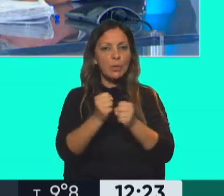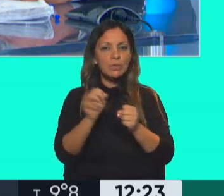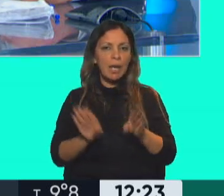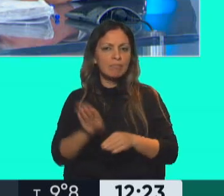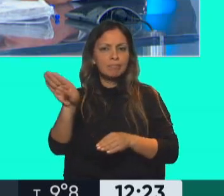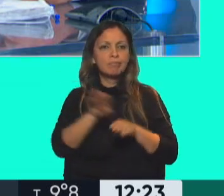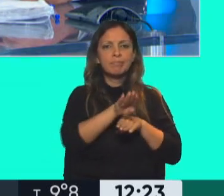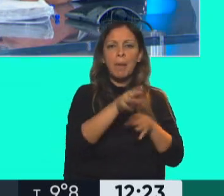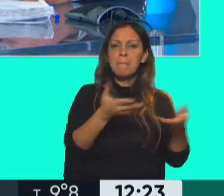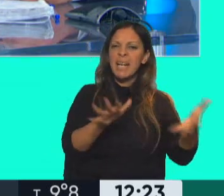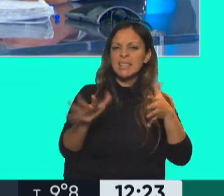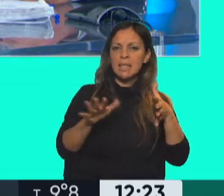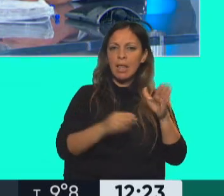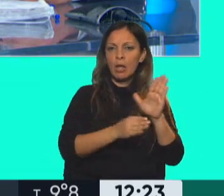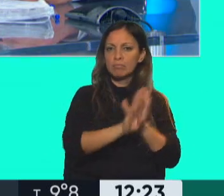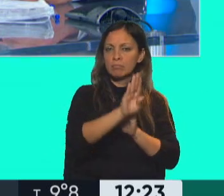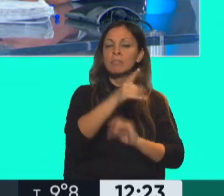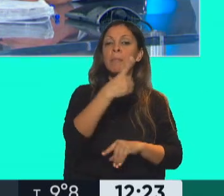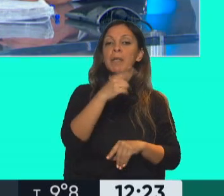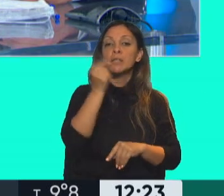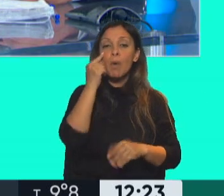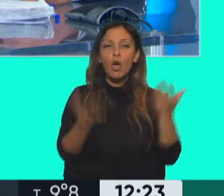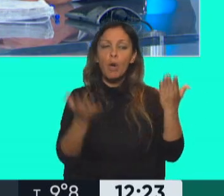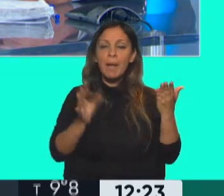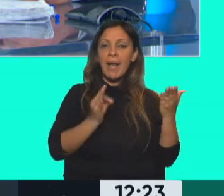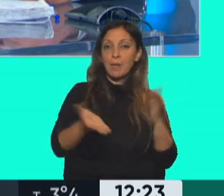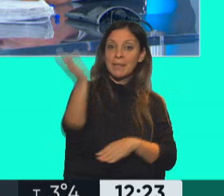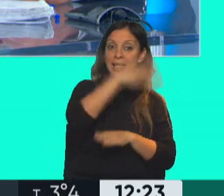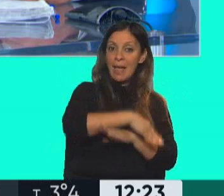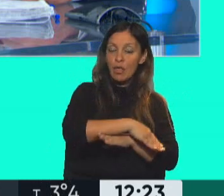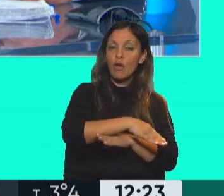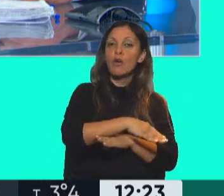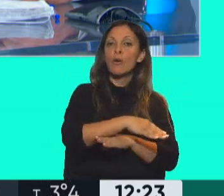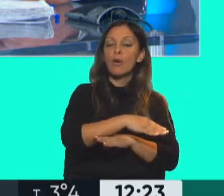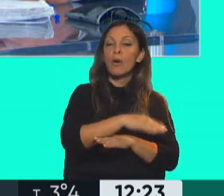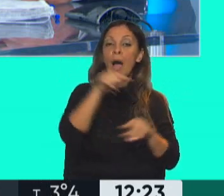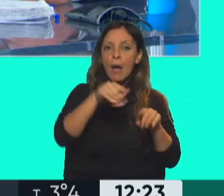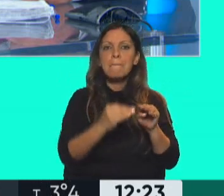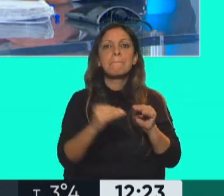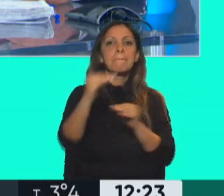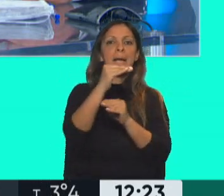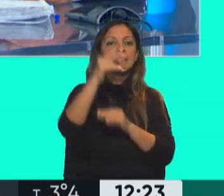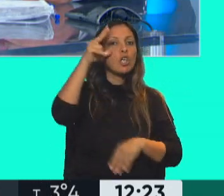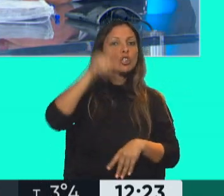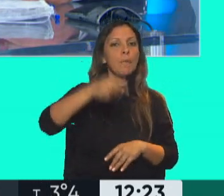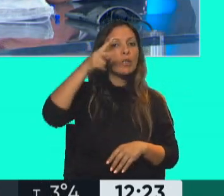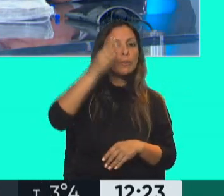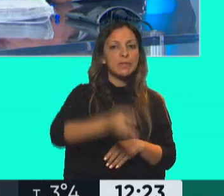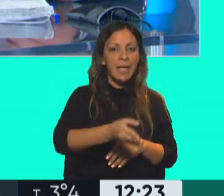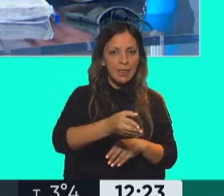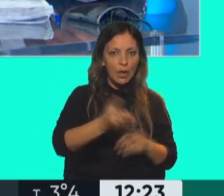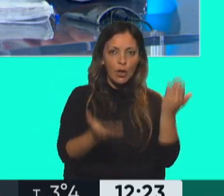muy similar, del muy 5%, similar. Pero si tomás el interanual, es decir, con respecto al principio del año pasado, todavía es mayor, el 8,8%. Bueno. Es